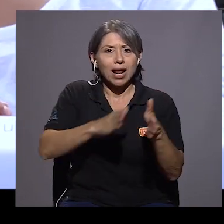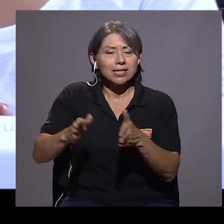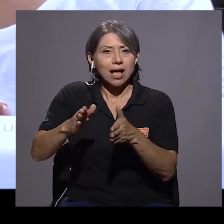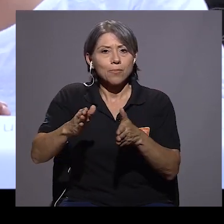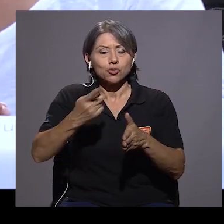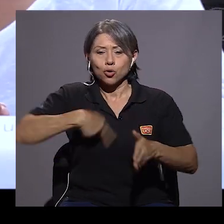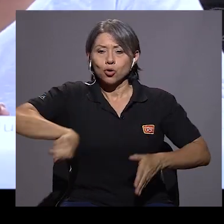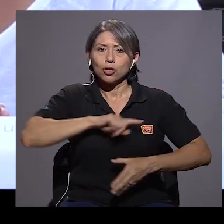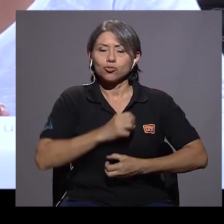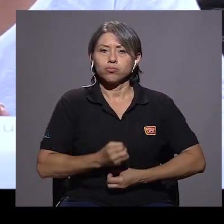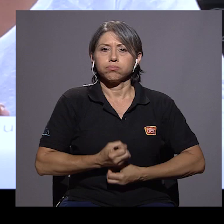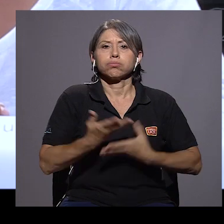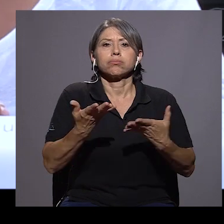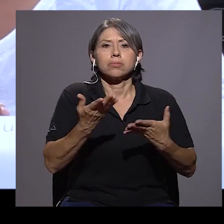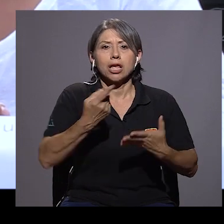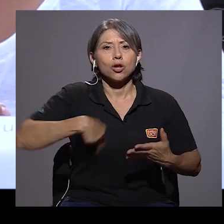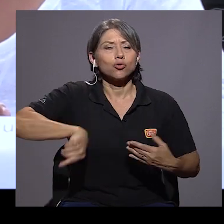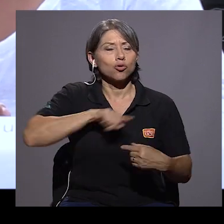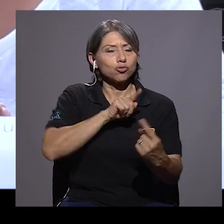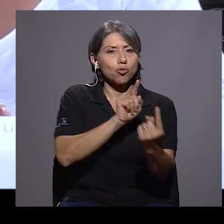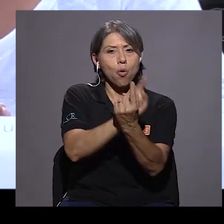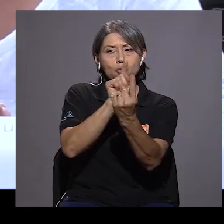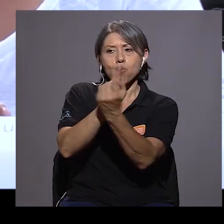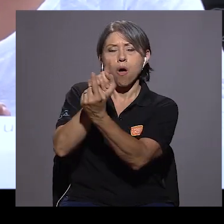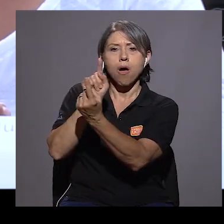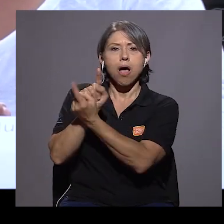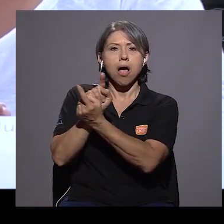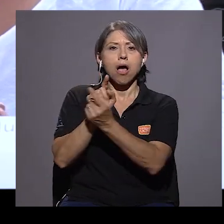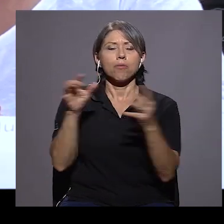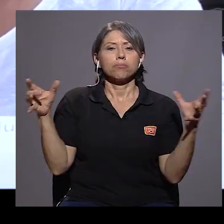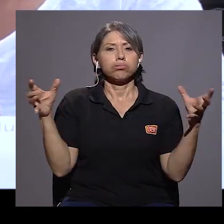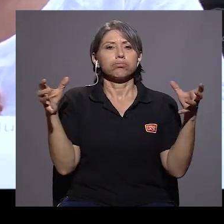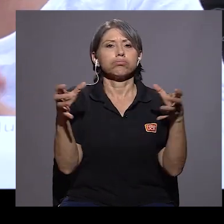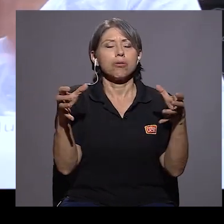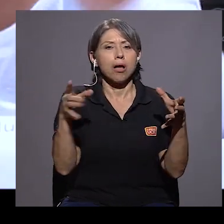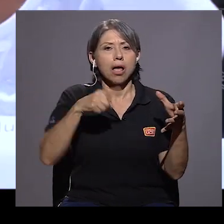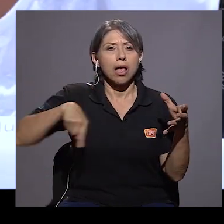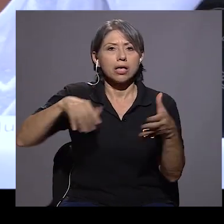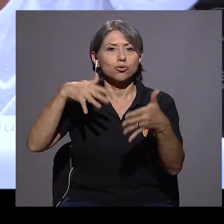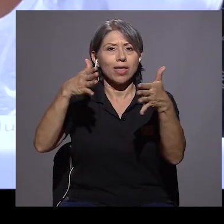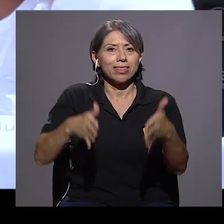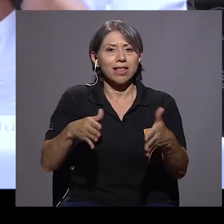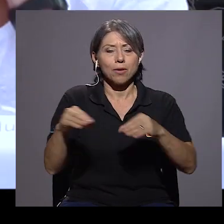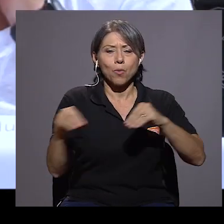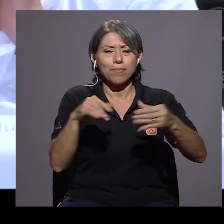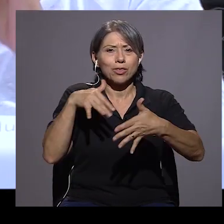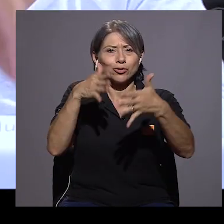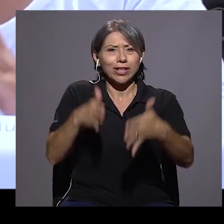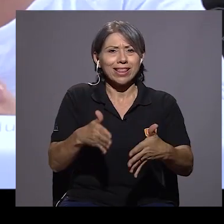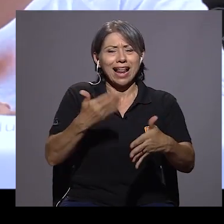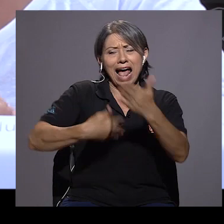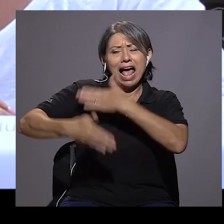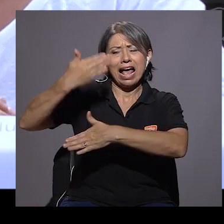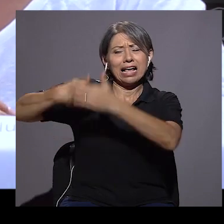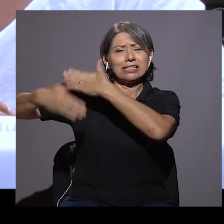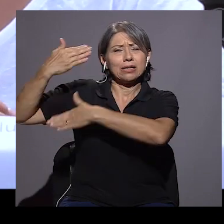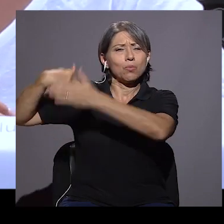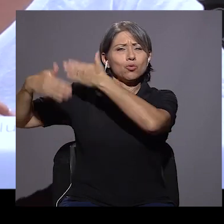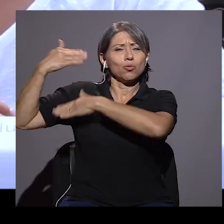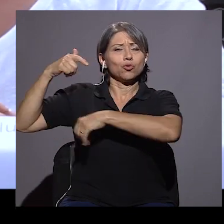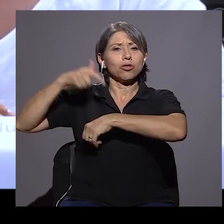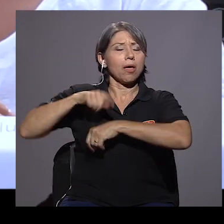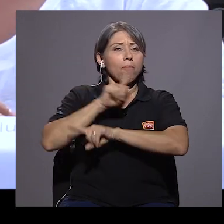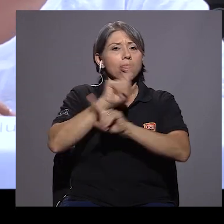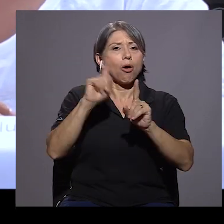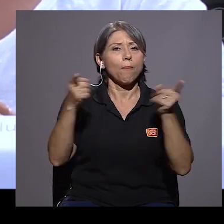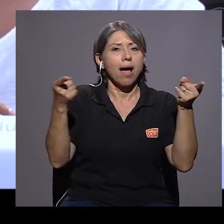nos apropiamos, nos organizamos, donde nos expresamos y finalmente nos encontramos como movimiento estudiantil, algo que no